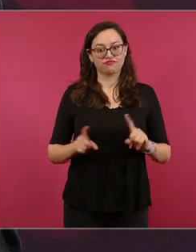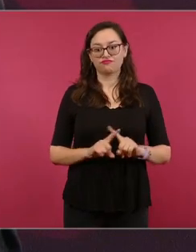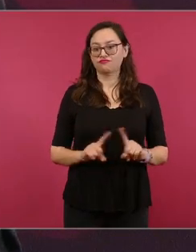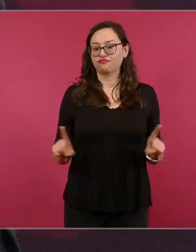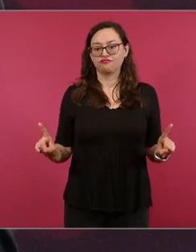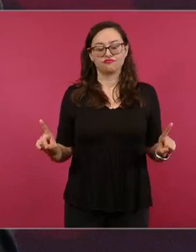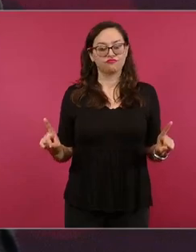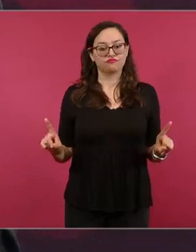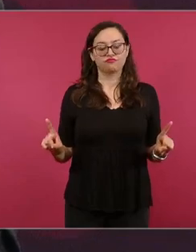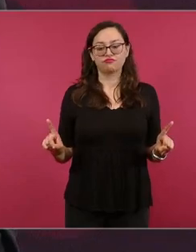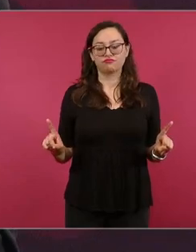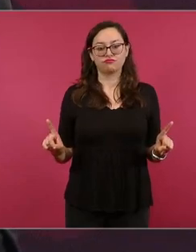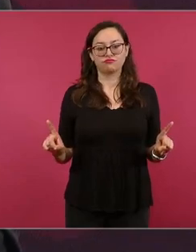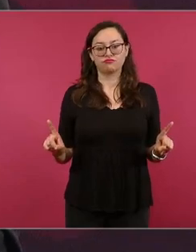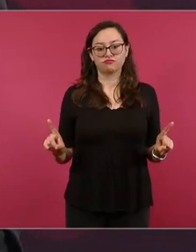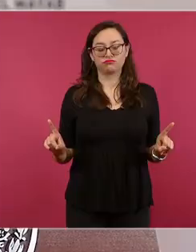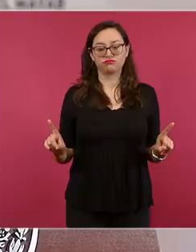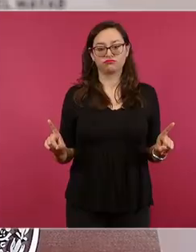ahora ya.